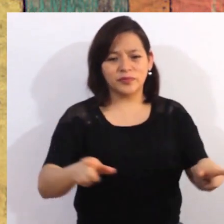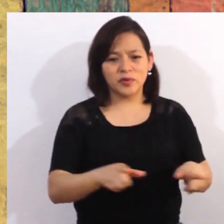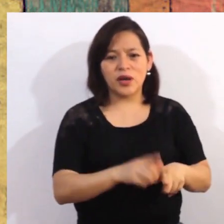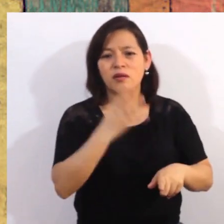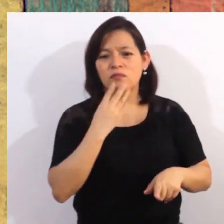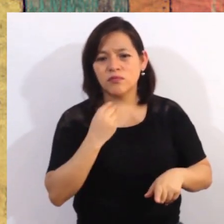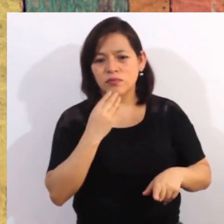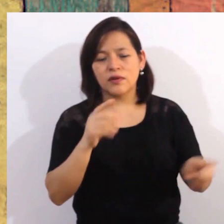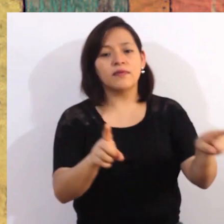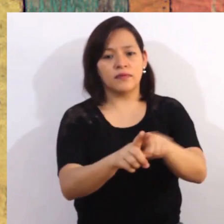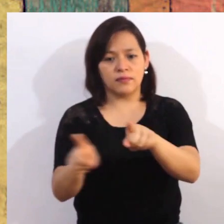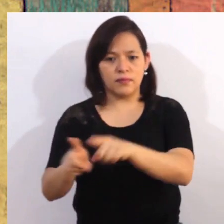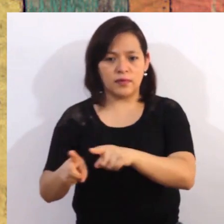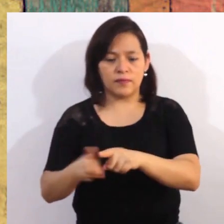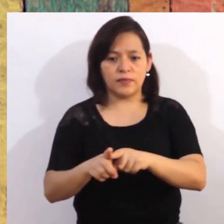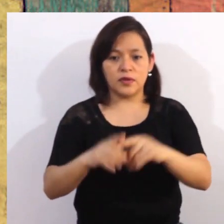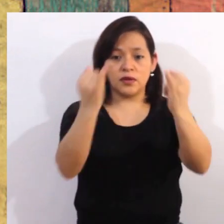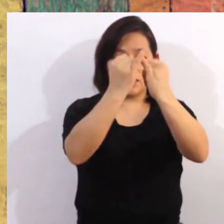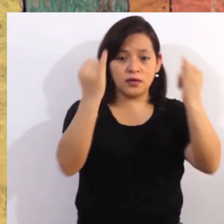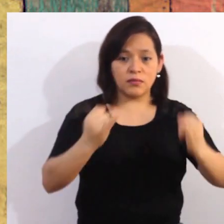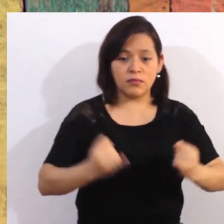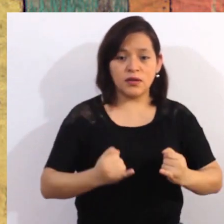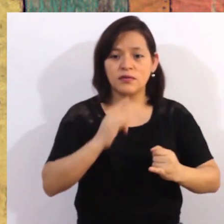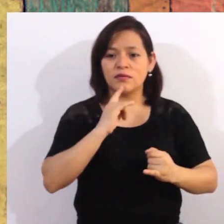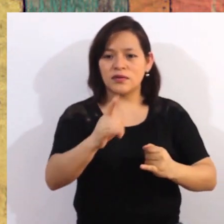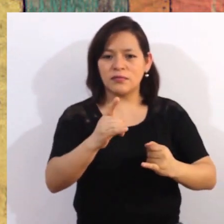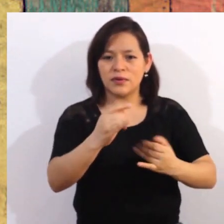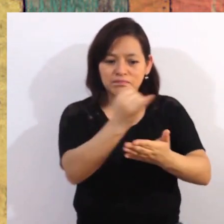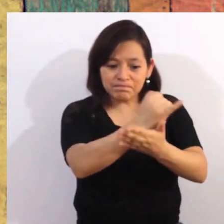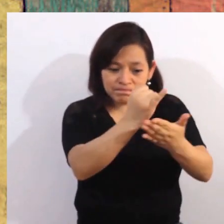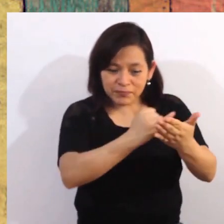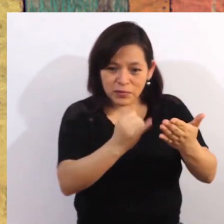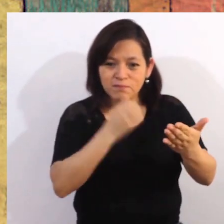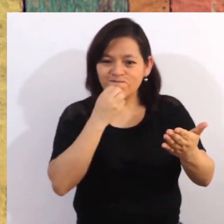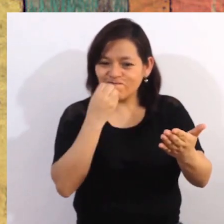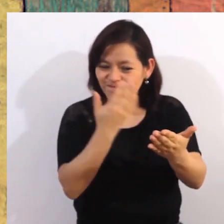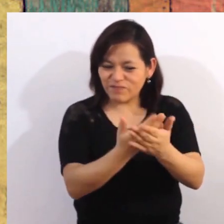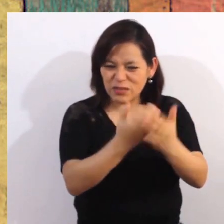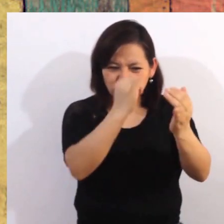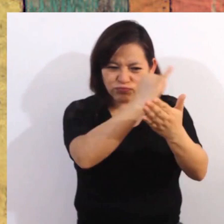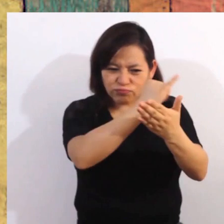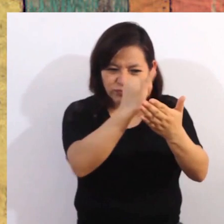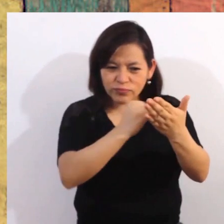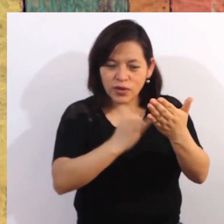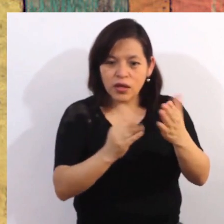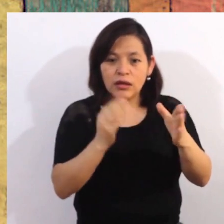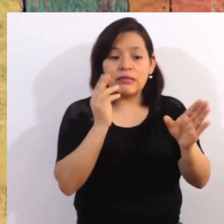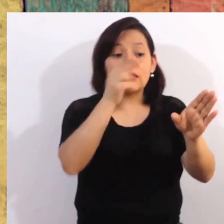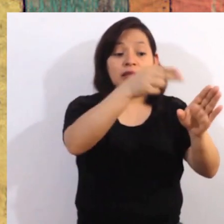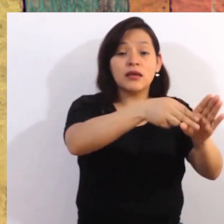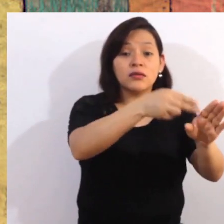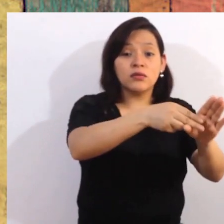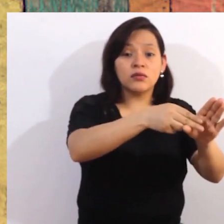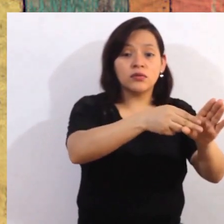Judá. Aún imágenes estaban representadas y muy bien diseñadas ahí dentro del